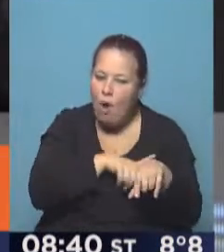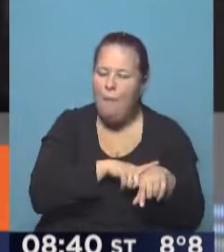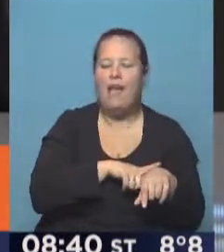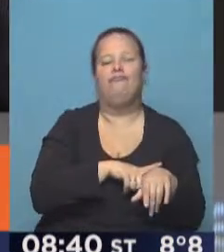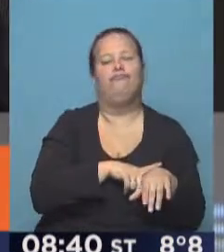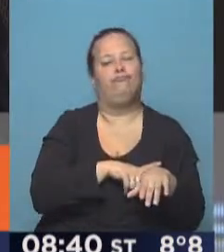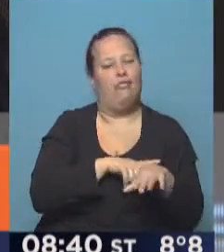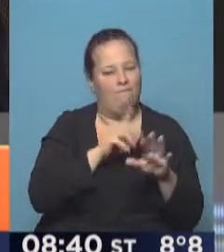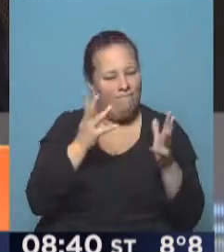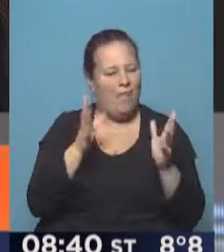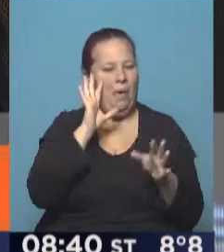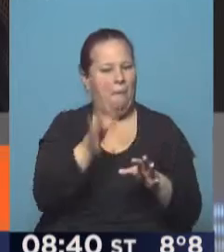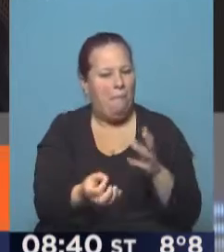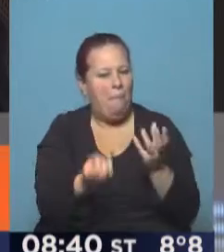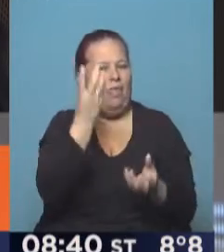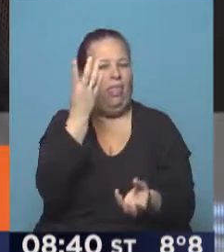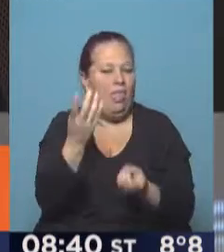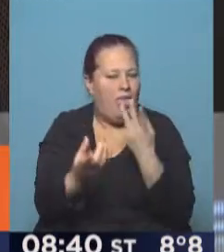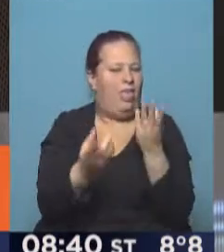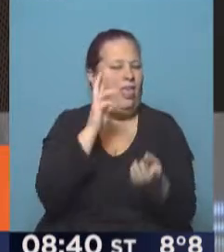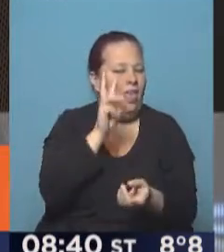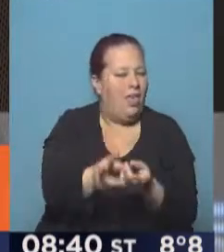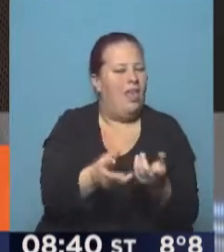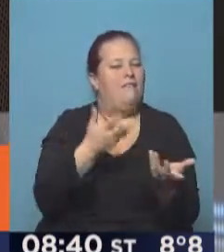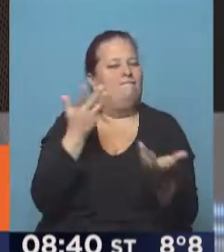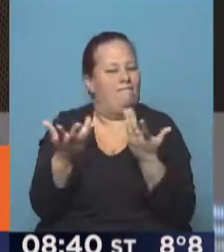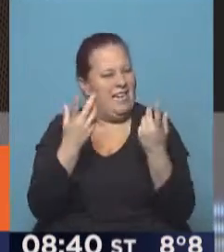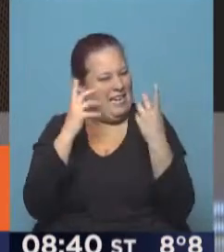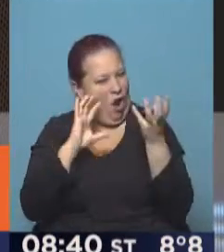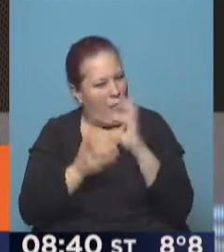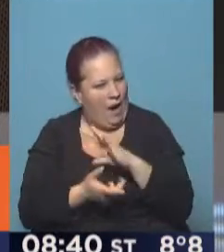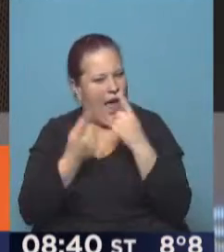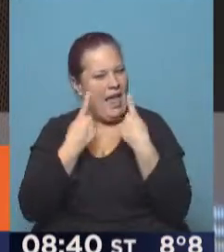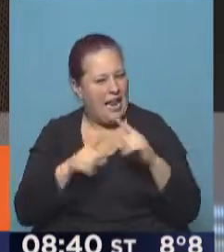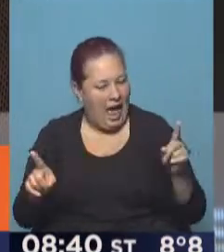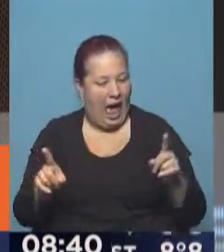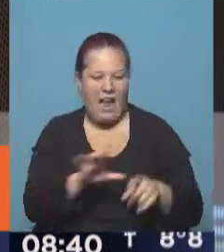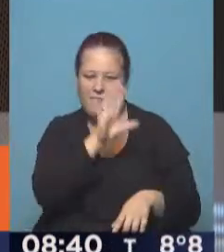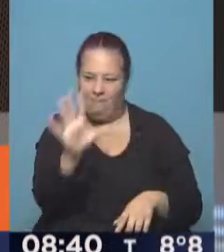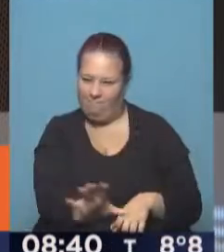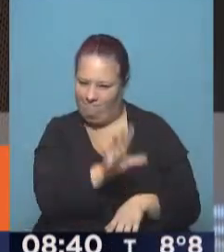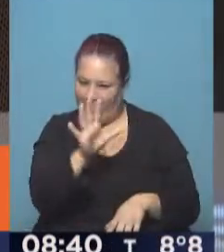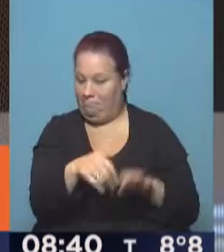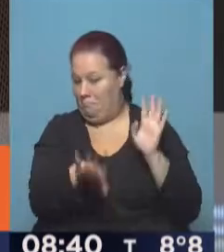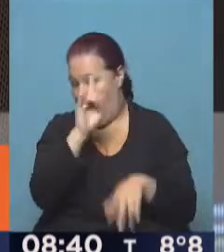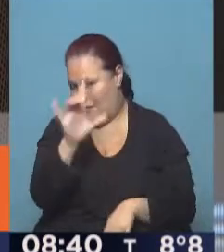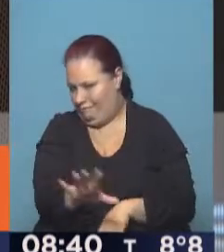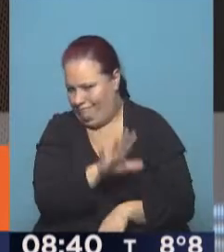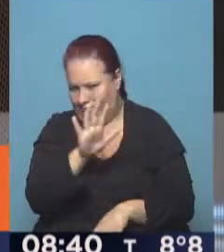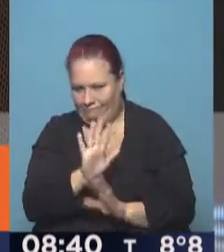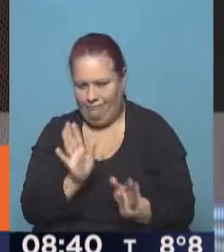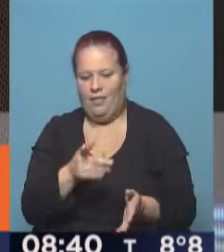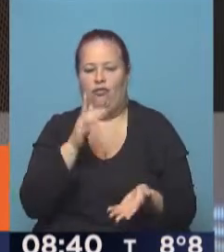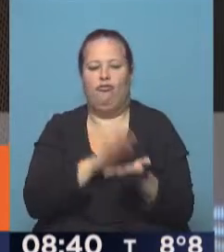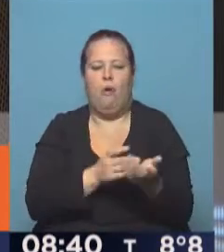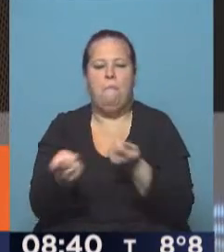habían empezado a aparecer situaciones complicadas y sospechosas por sobre todas las cosas en